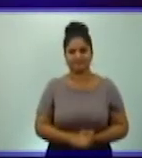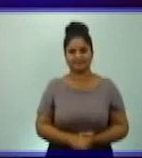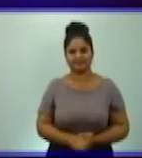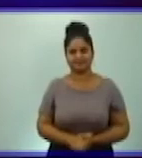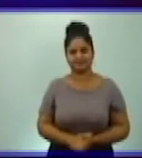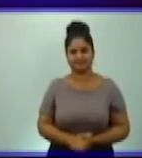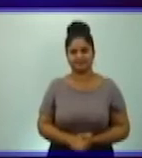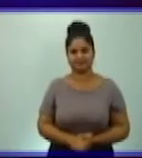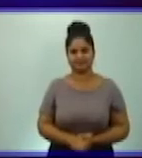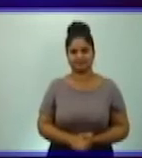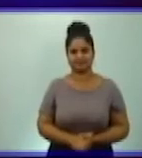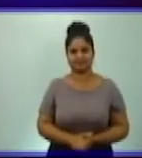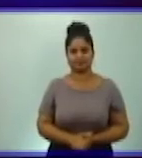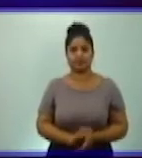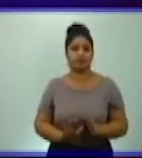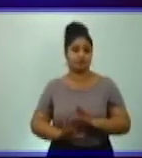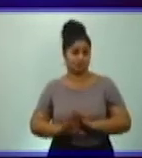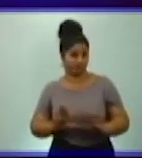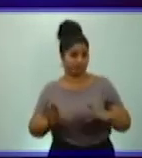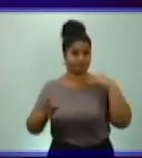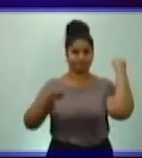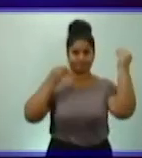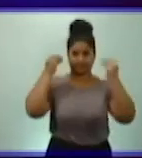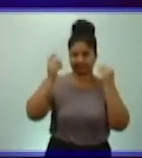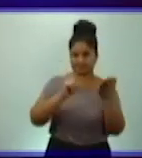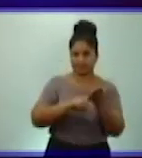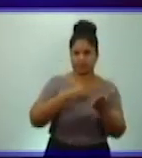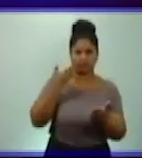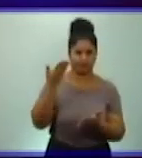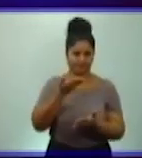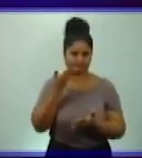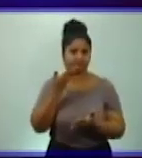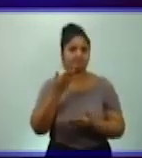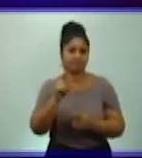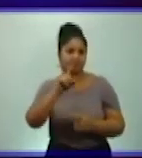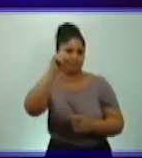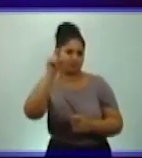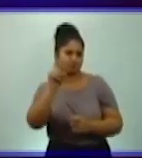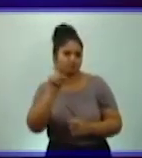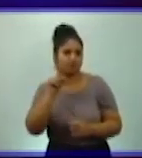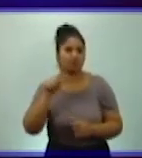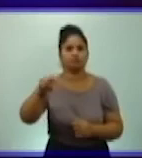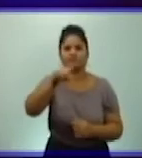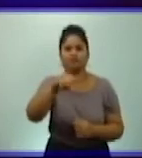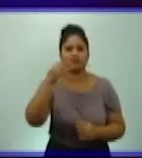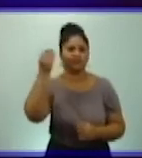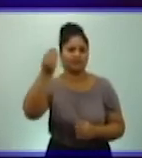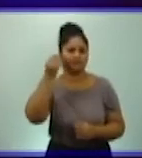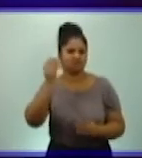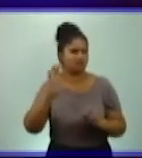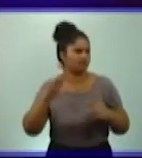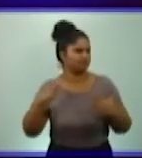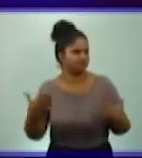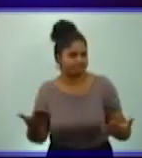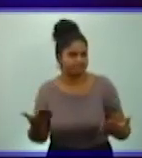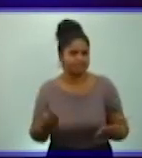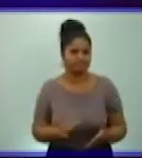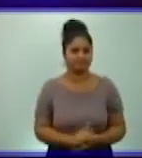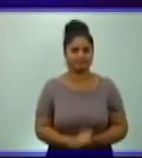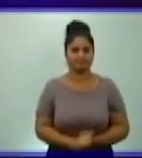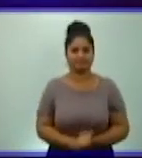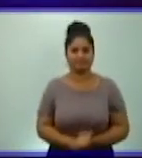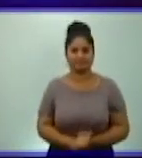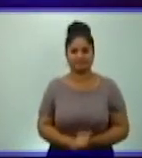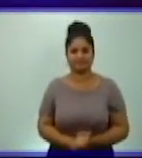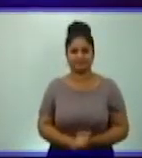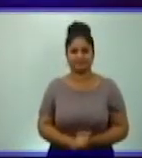hecho, ¿a qué conclusión ustedes arriban sobre el mensaje, sobre el tema que el poema comunica? Y seguidamente yo les